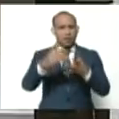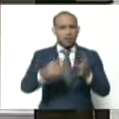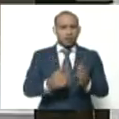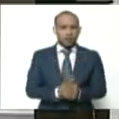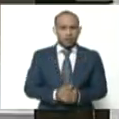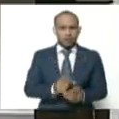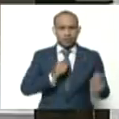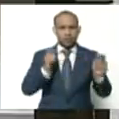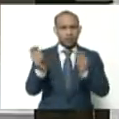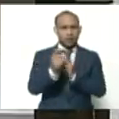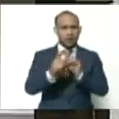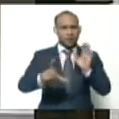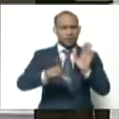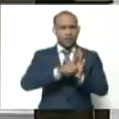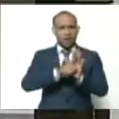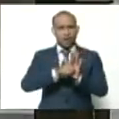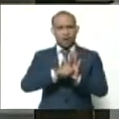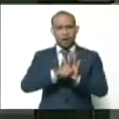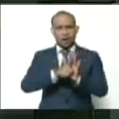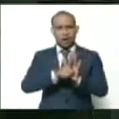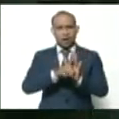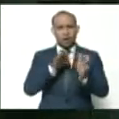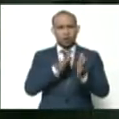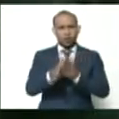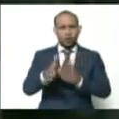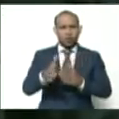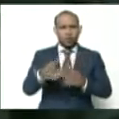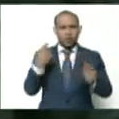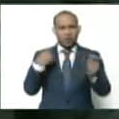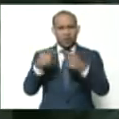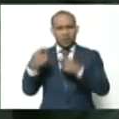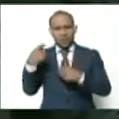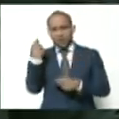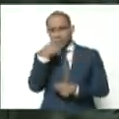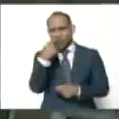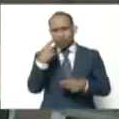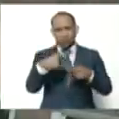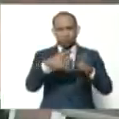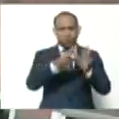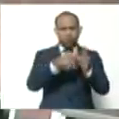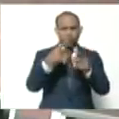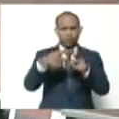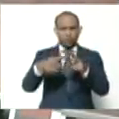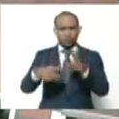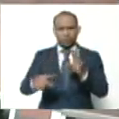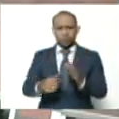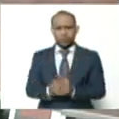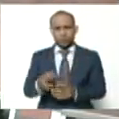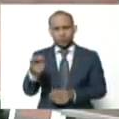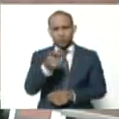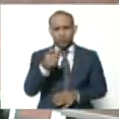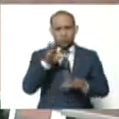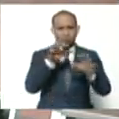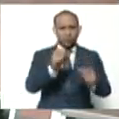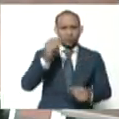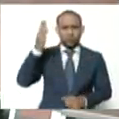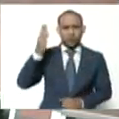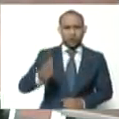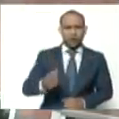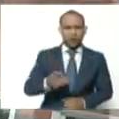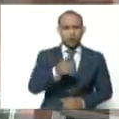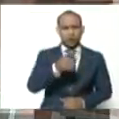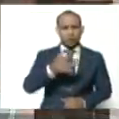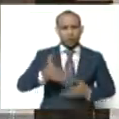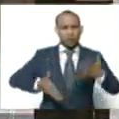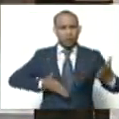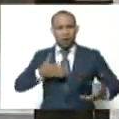de la ley contra la corrupción y la adaptación de los nuevos mecanismos para ir a la búsqueda y el castigo de los